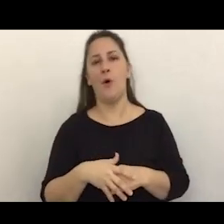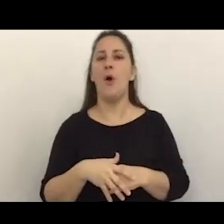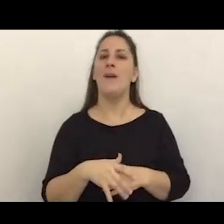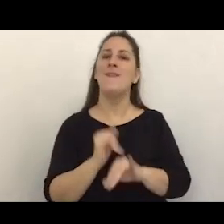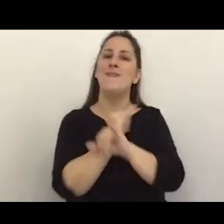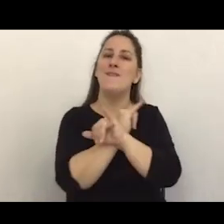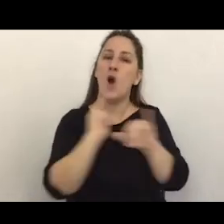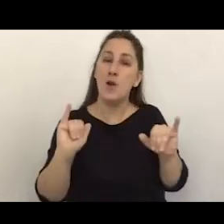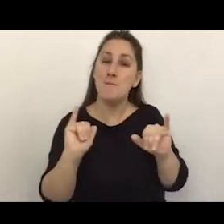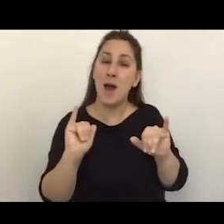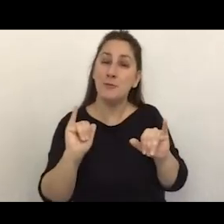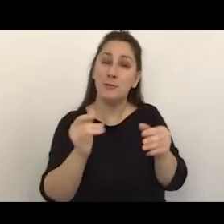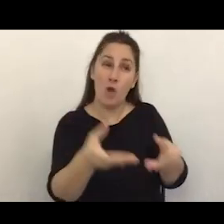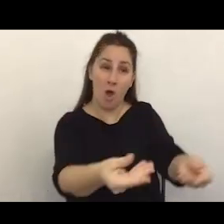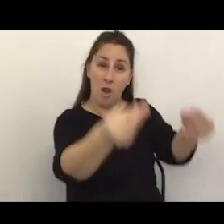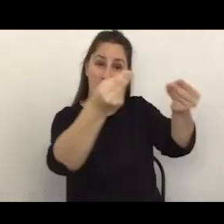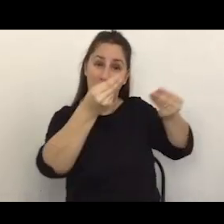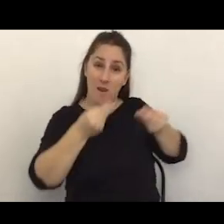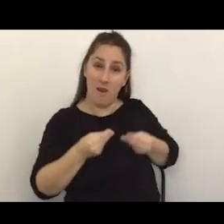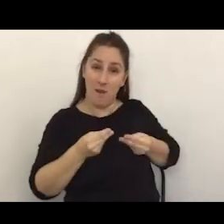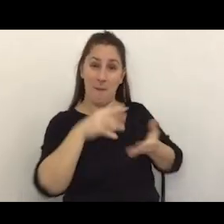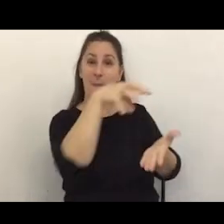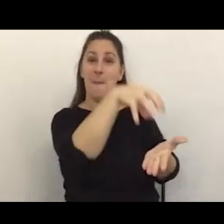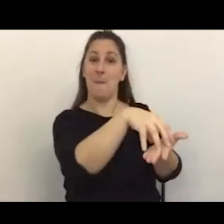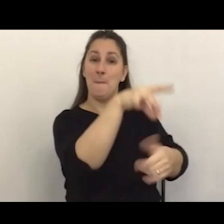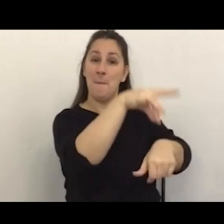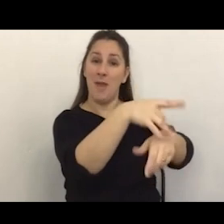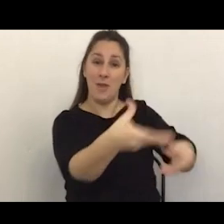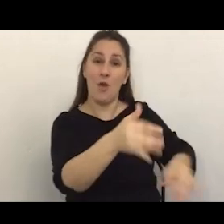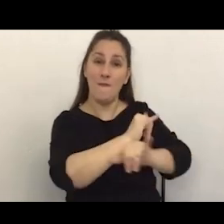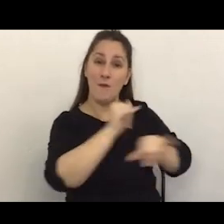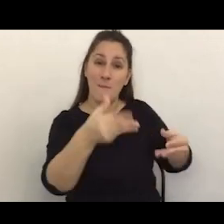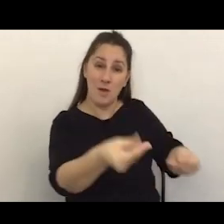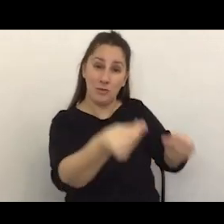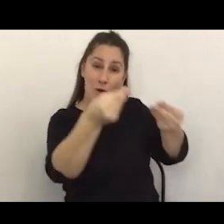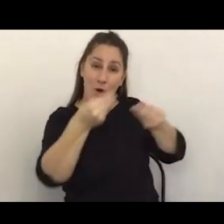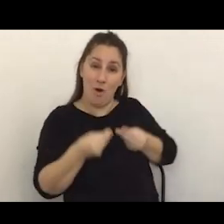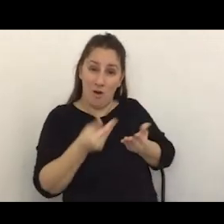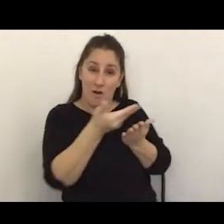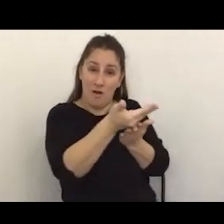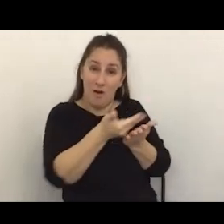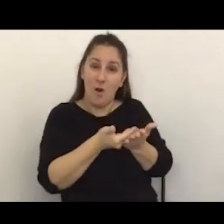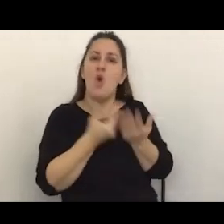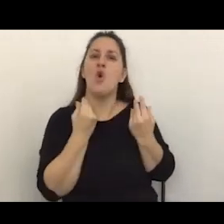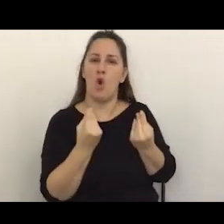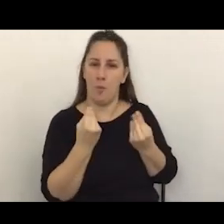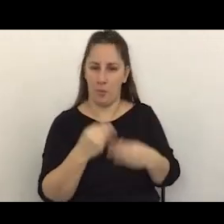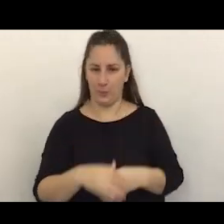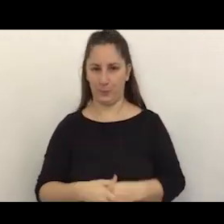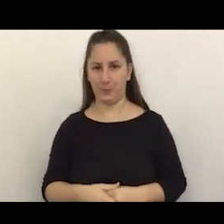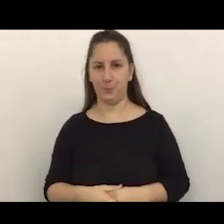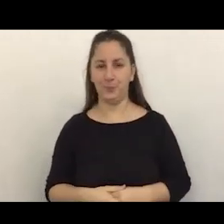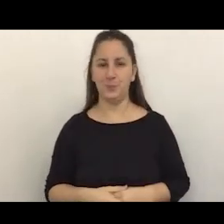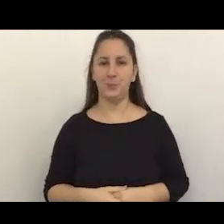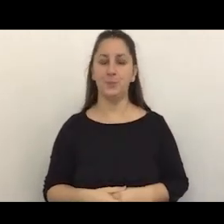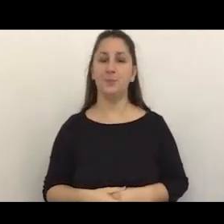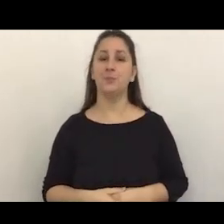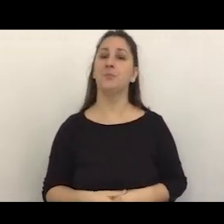que el centro médico debe proveer debe ser la siguiente. Por un